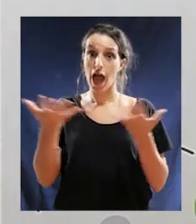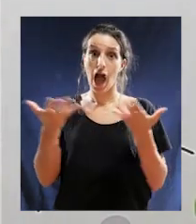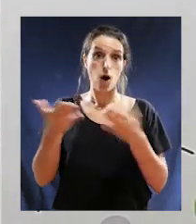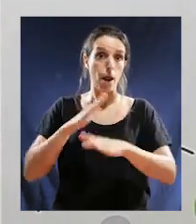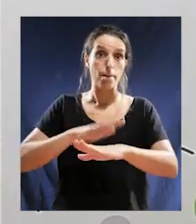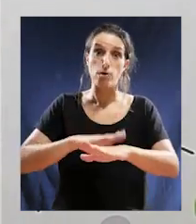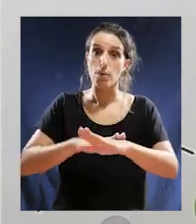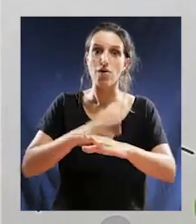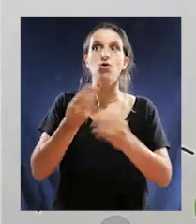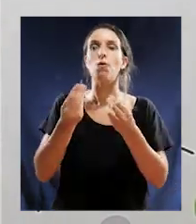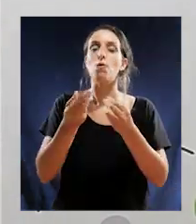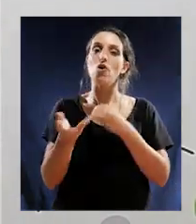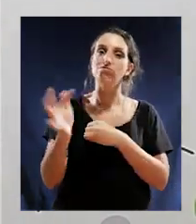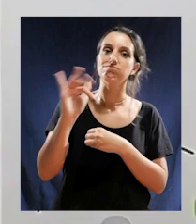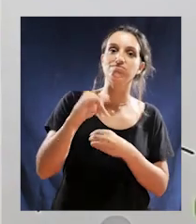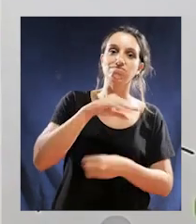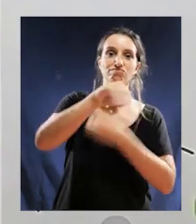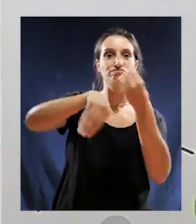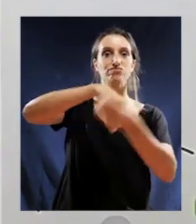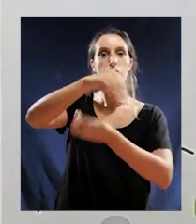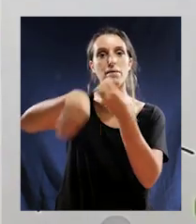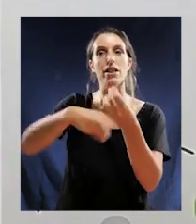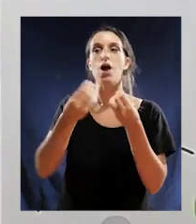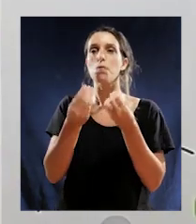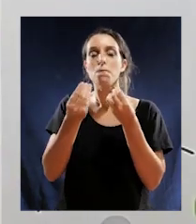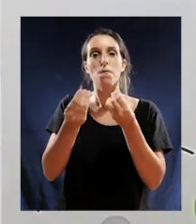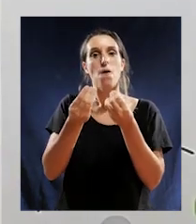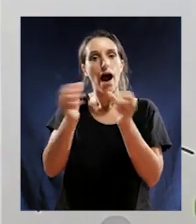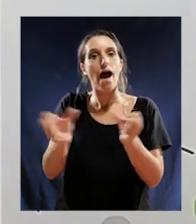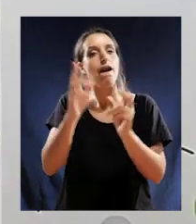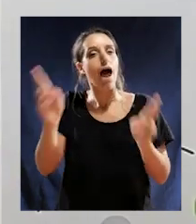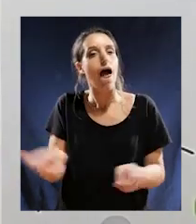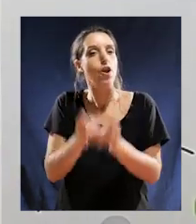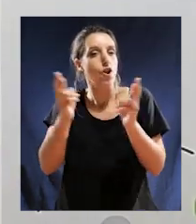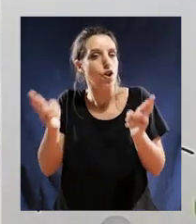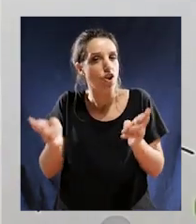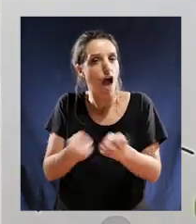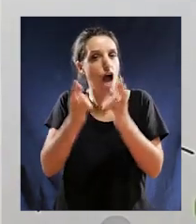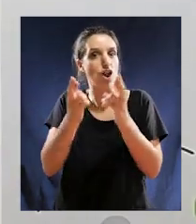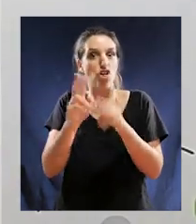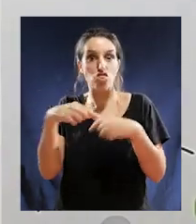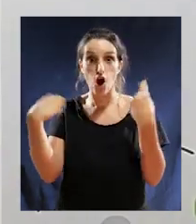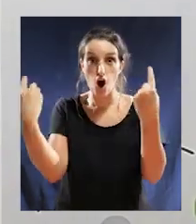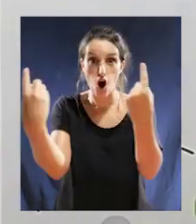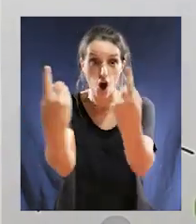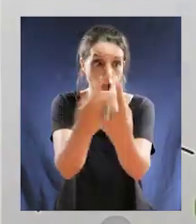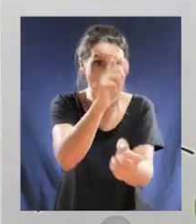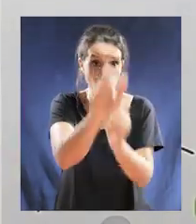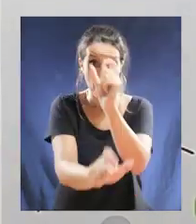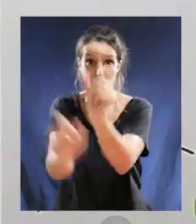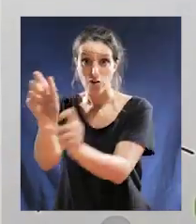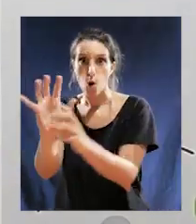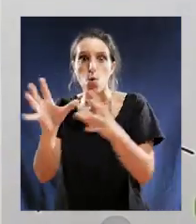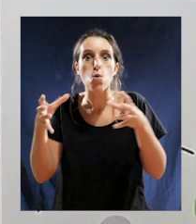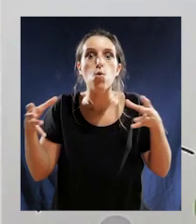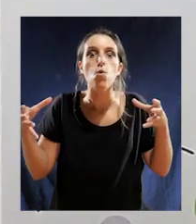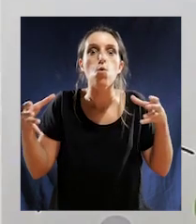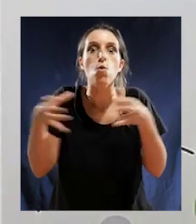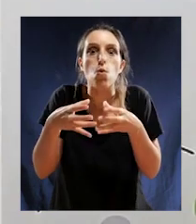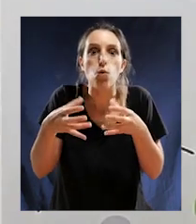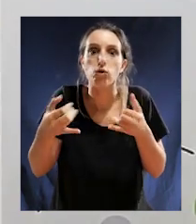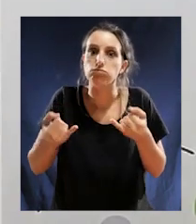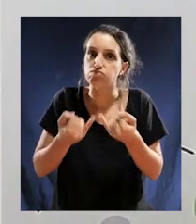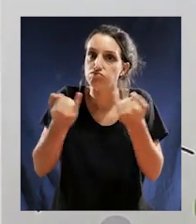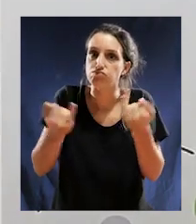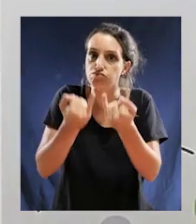cómo se configura en las rutinas de las familias en la actualidad es muy raro que todos los integrantes de la familia permanezcan todos juntos a